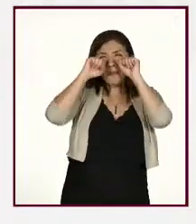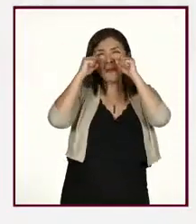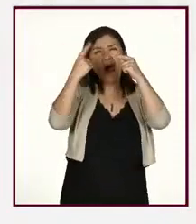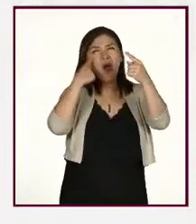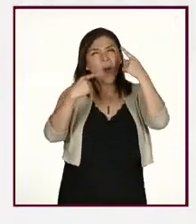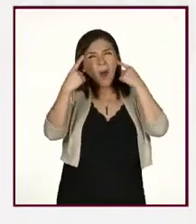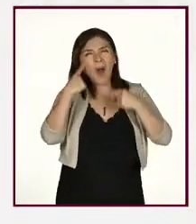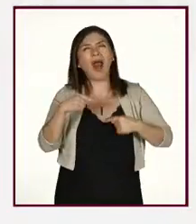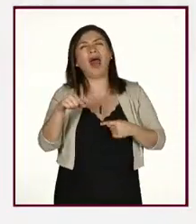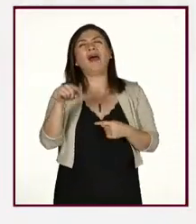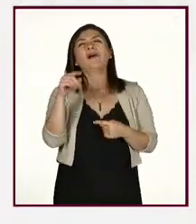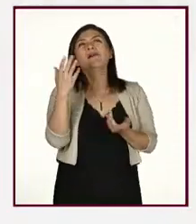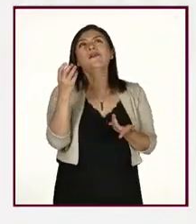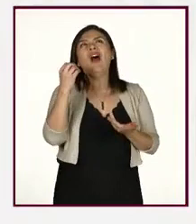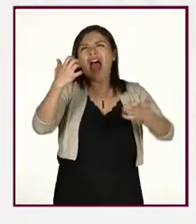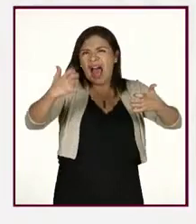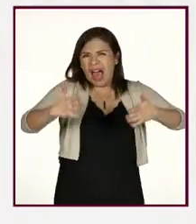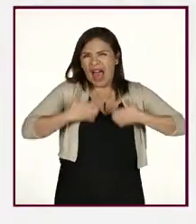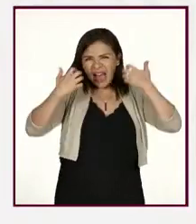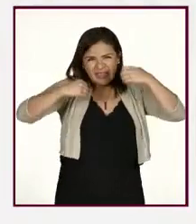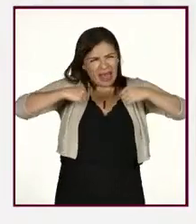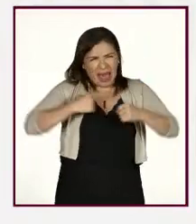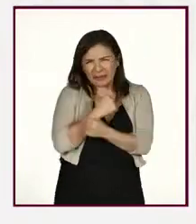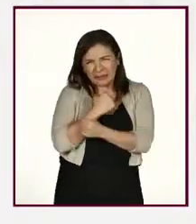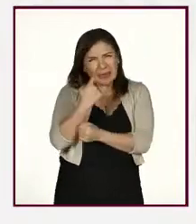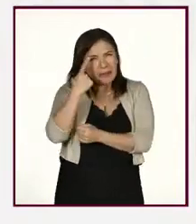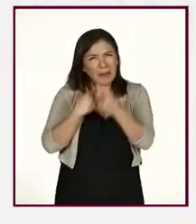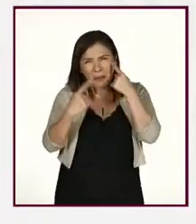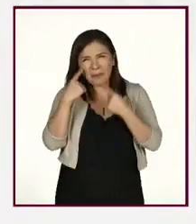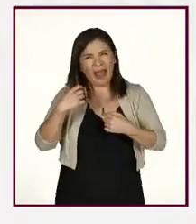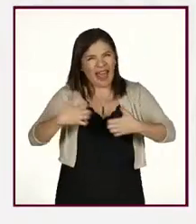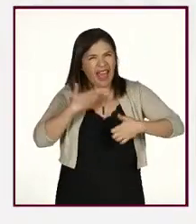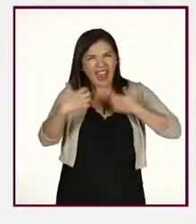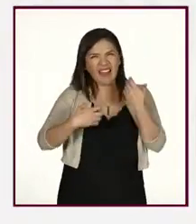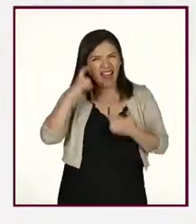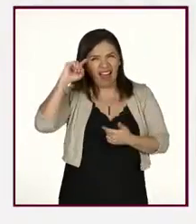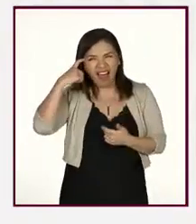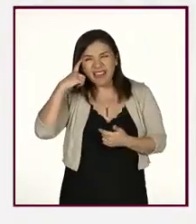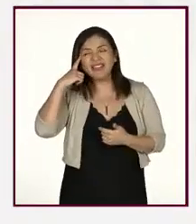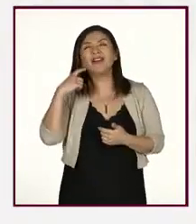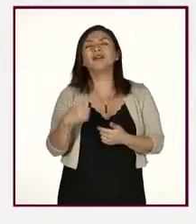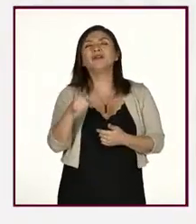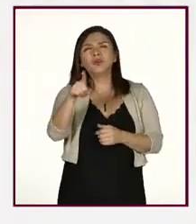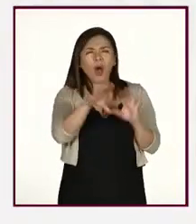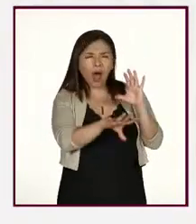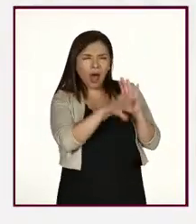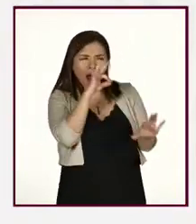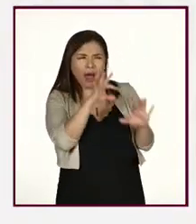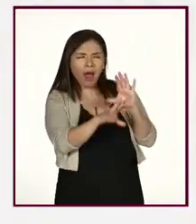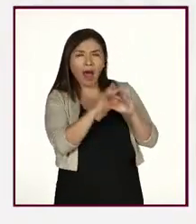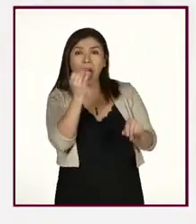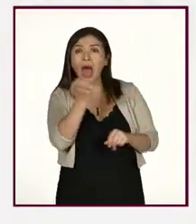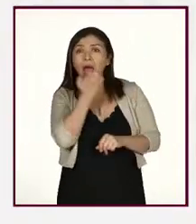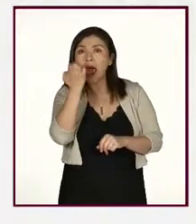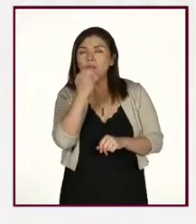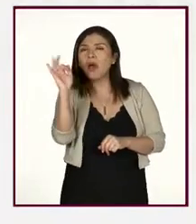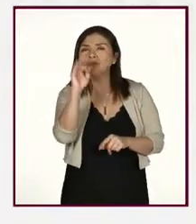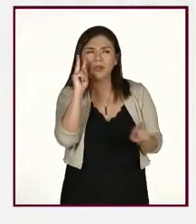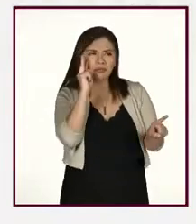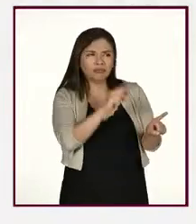los berrinches, las rabietas. ¿Cómo lo pueden identificar a nivel de la escuela? Pues esta dificultad para